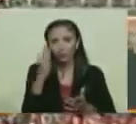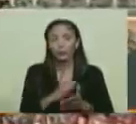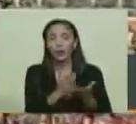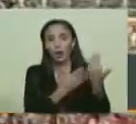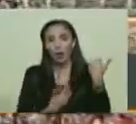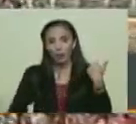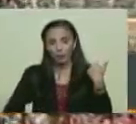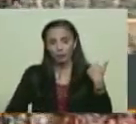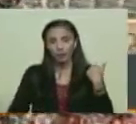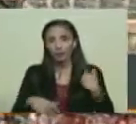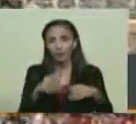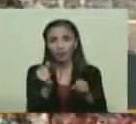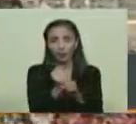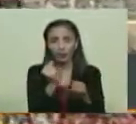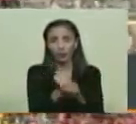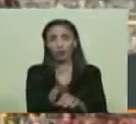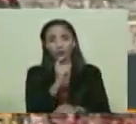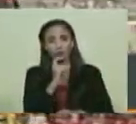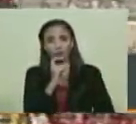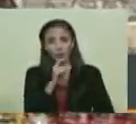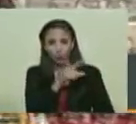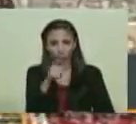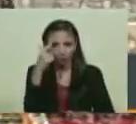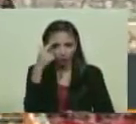presidente es difícil, creen ustedes,